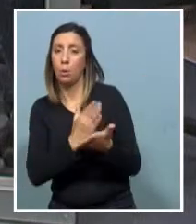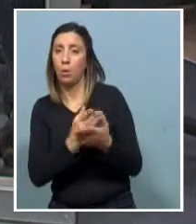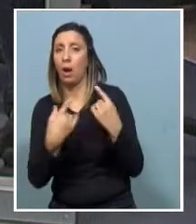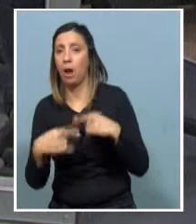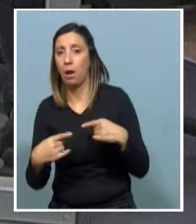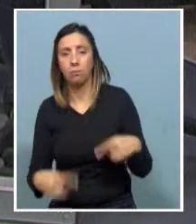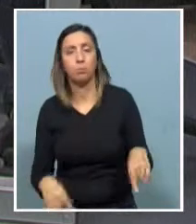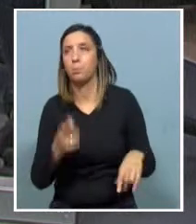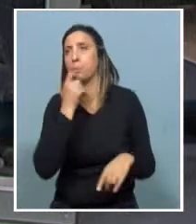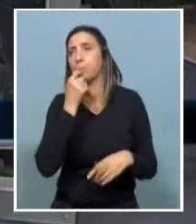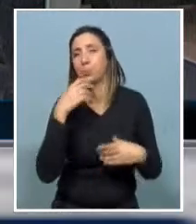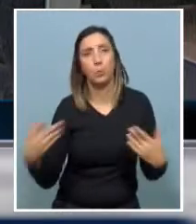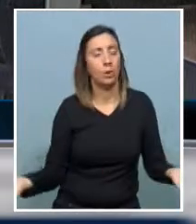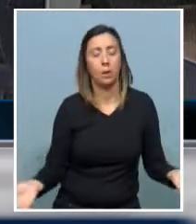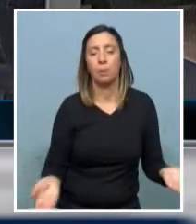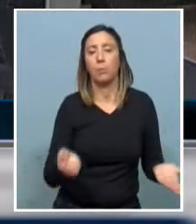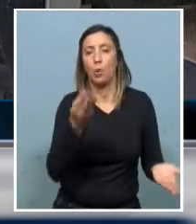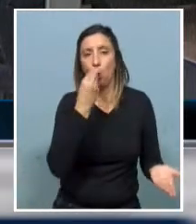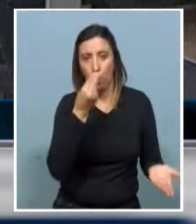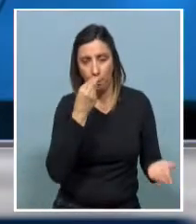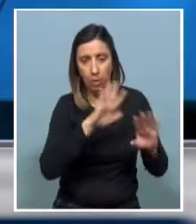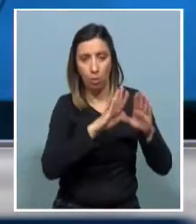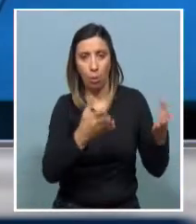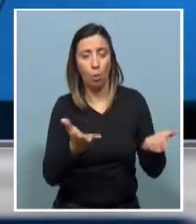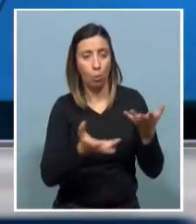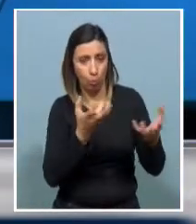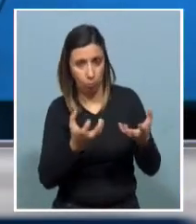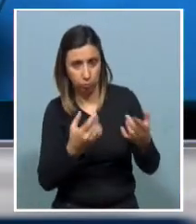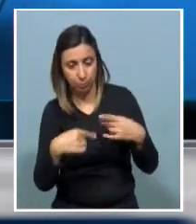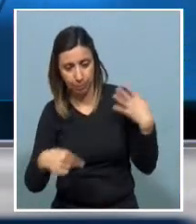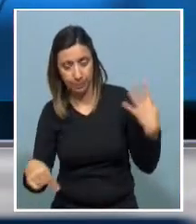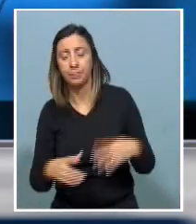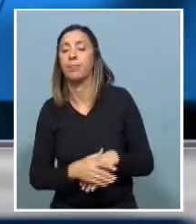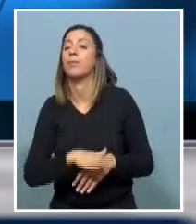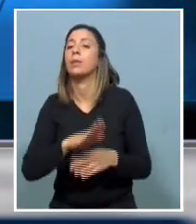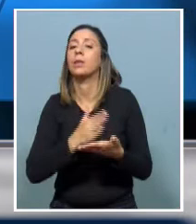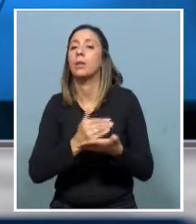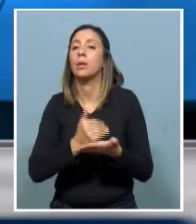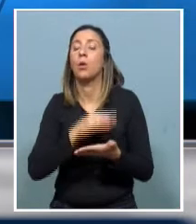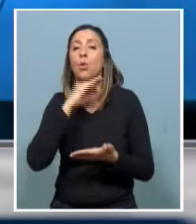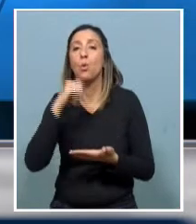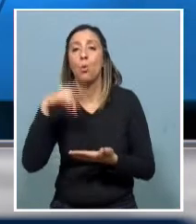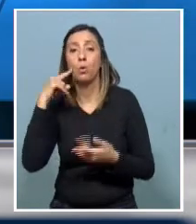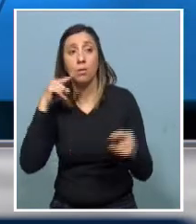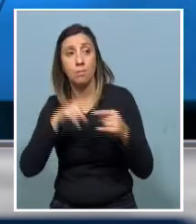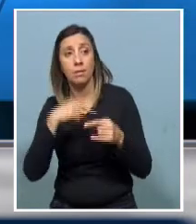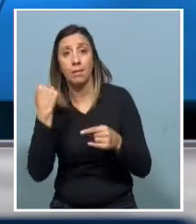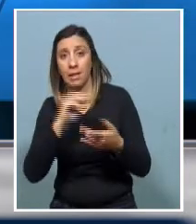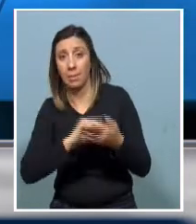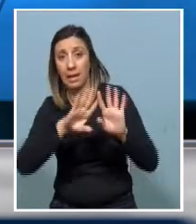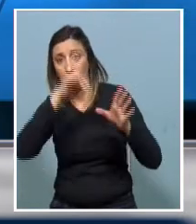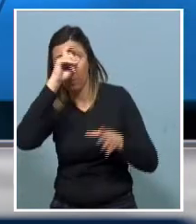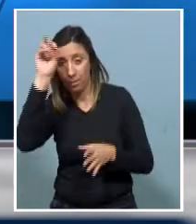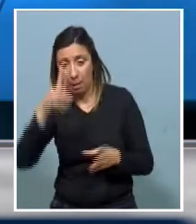caso cocina, comedor, etc. En el departamento Junín, verdaderamente lo más importante es la finalización del hospital